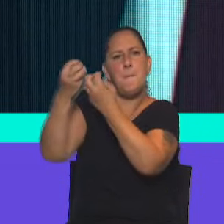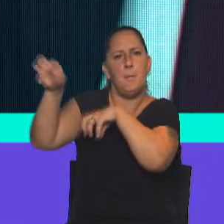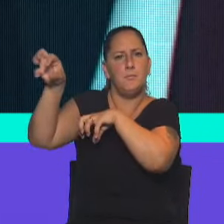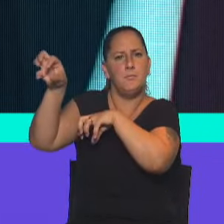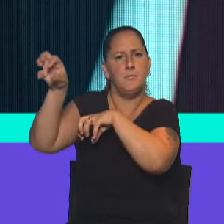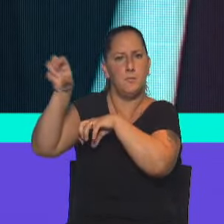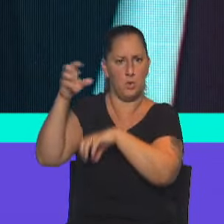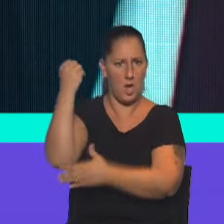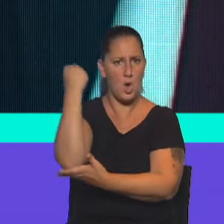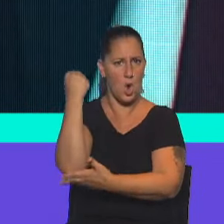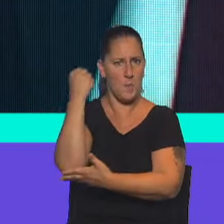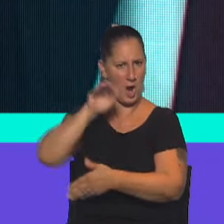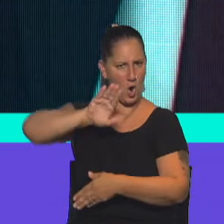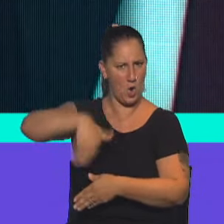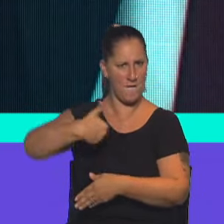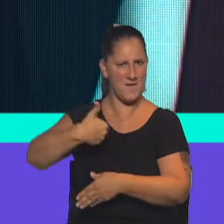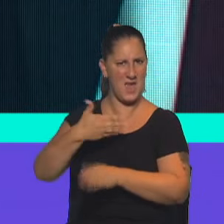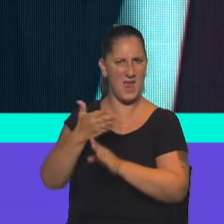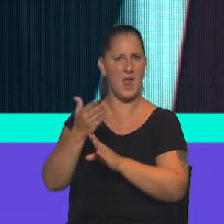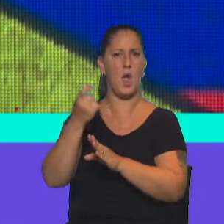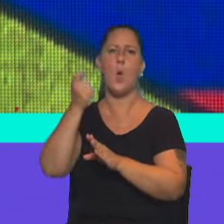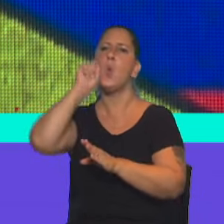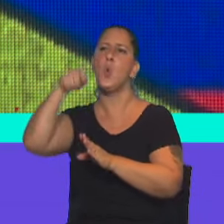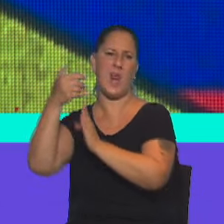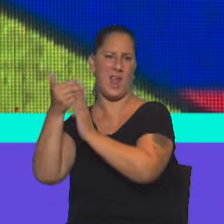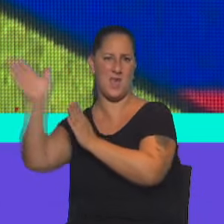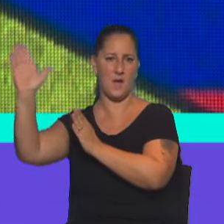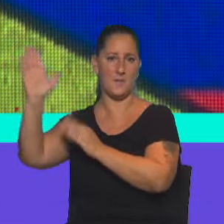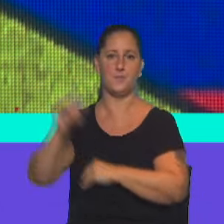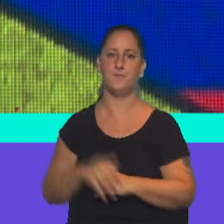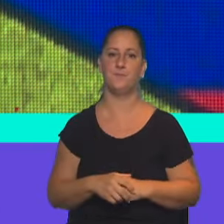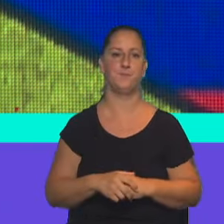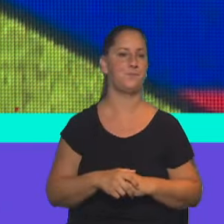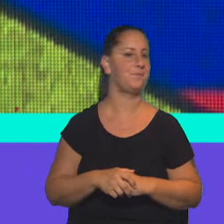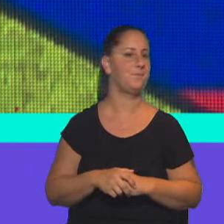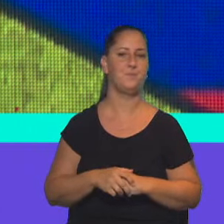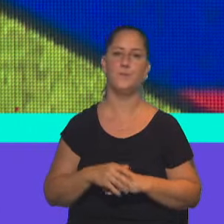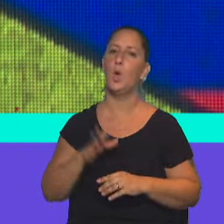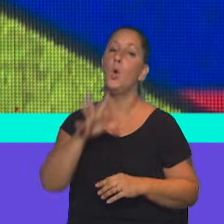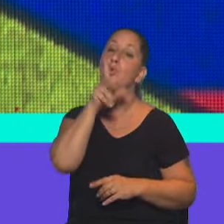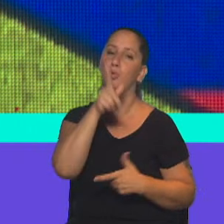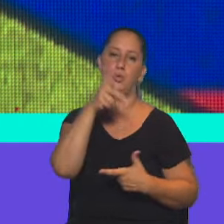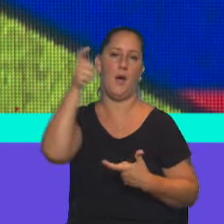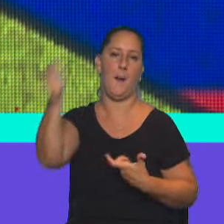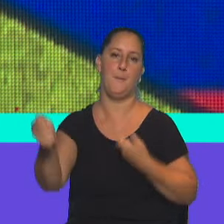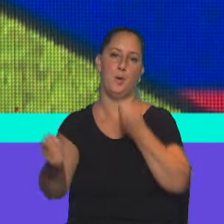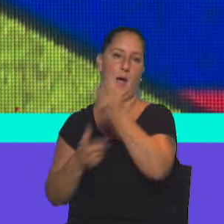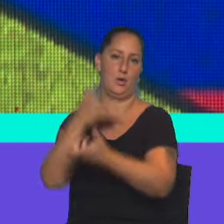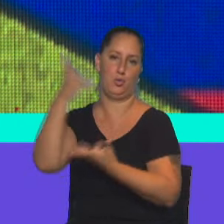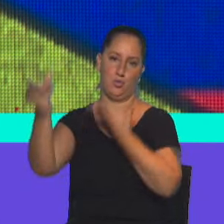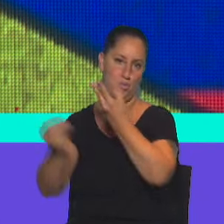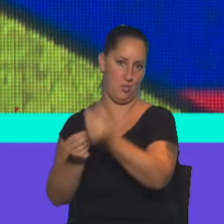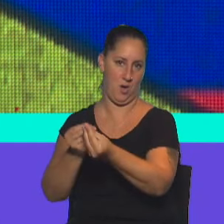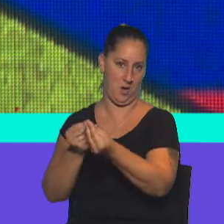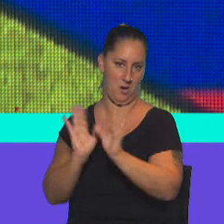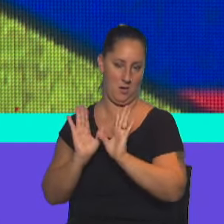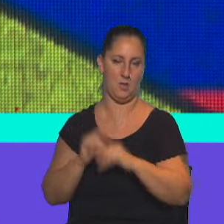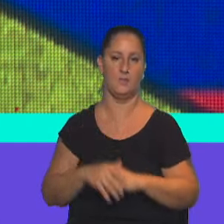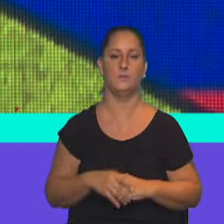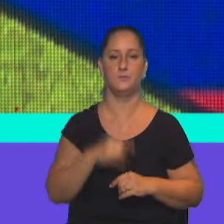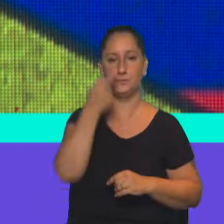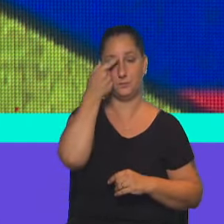conviene estar separadas del resto de ucrania no podrían sostenerse sin aportar rusos de ninguna forma y menos aún podrían